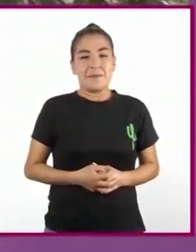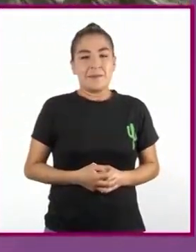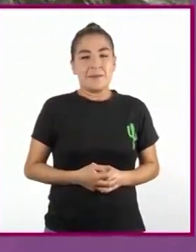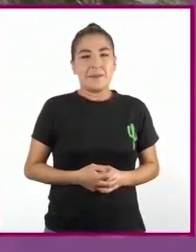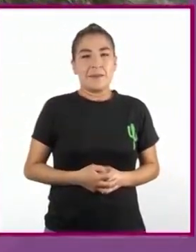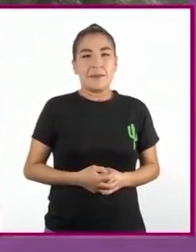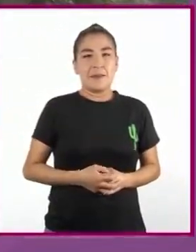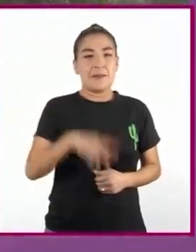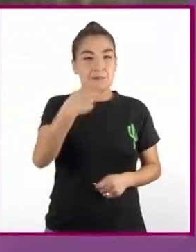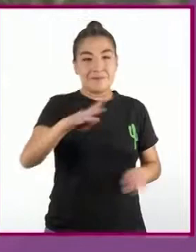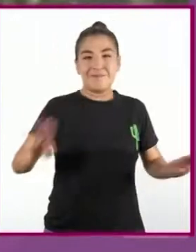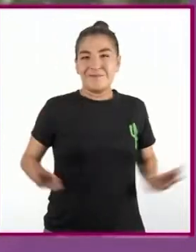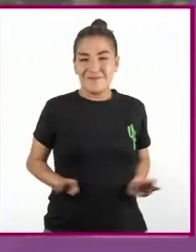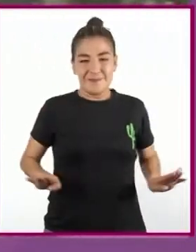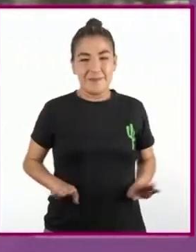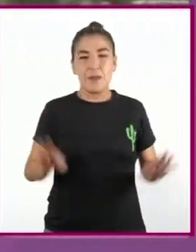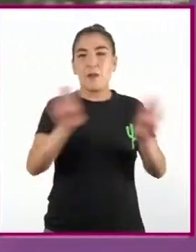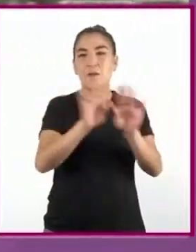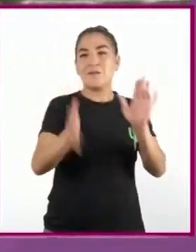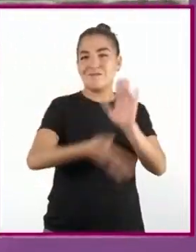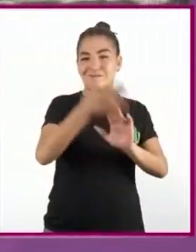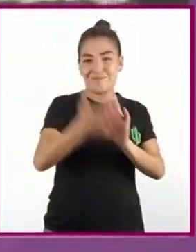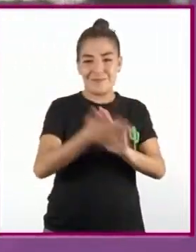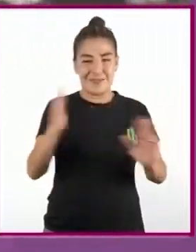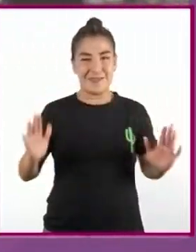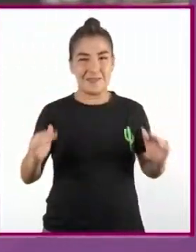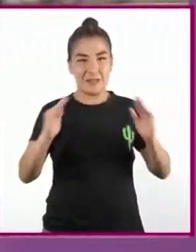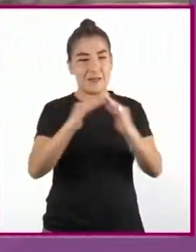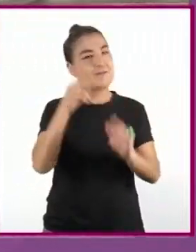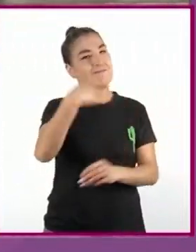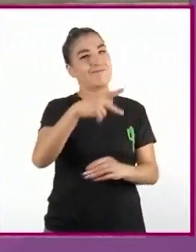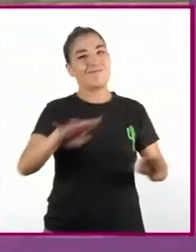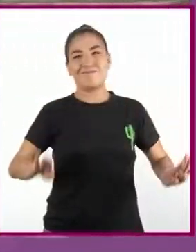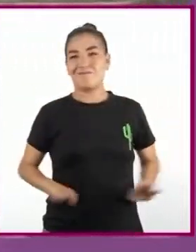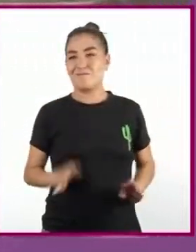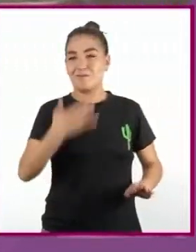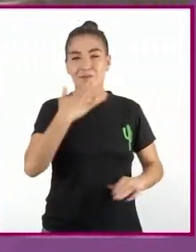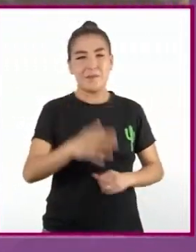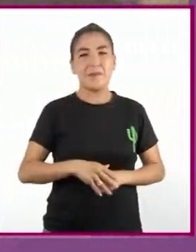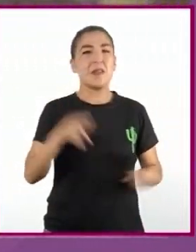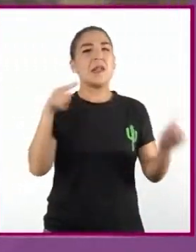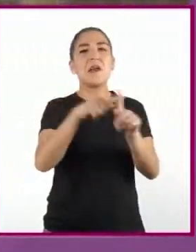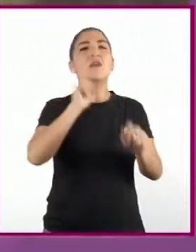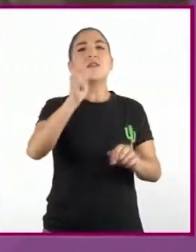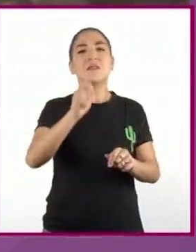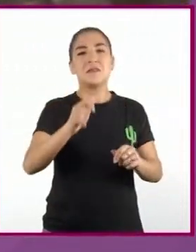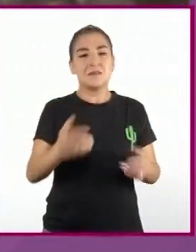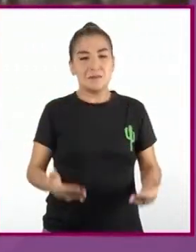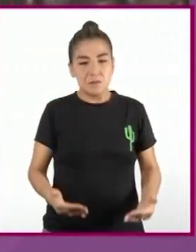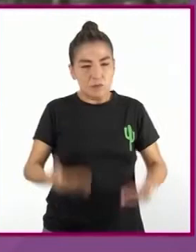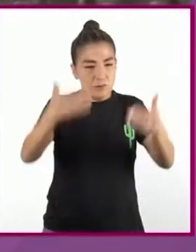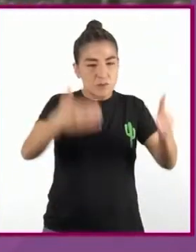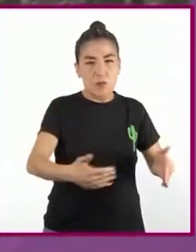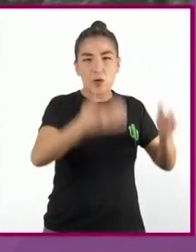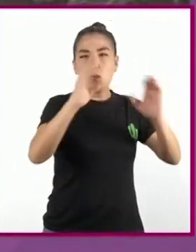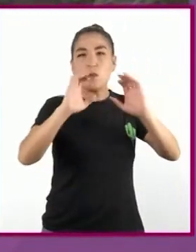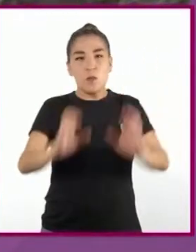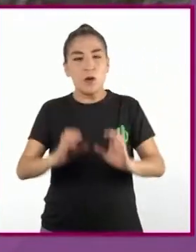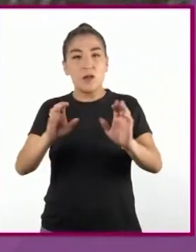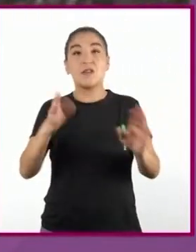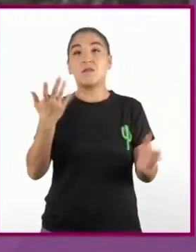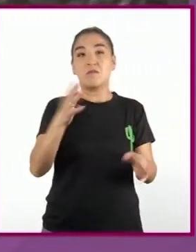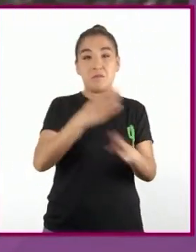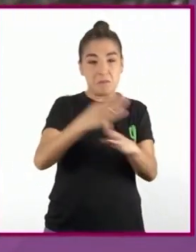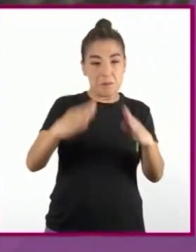Las características de construcción del sitio son particulares. Sus muros carecen de recubrimiento y no poseen ningún tipo de